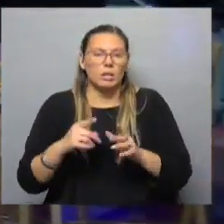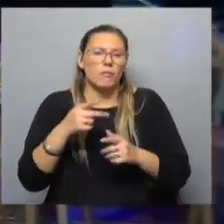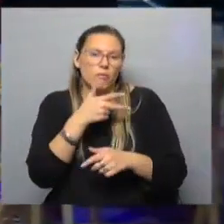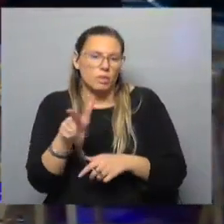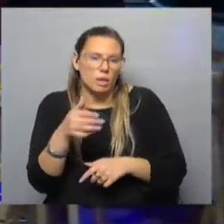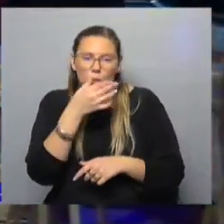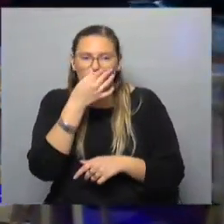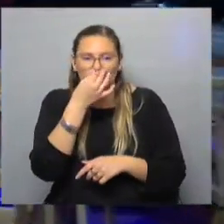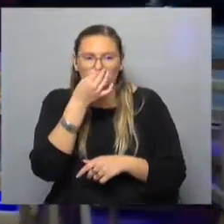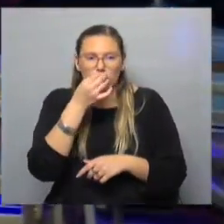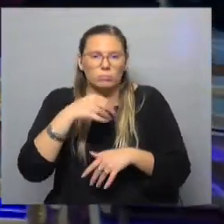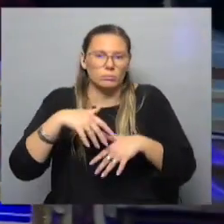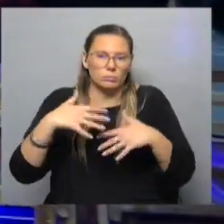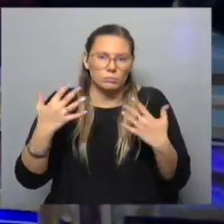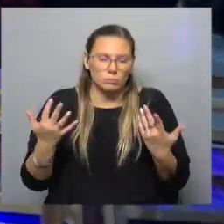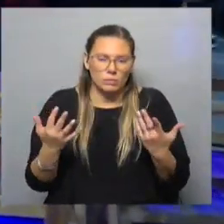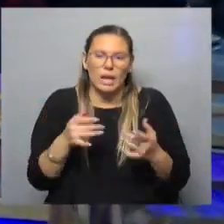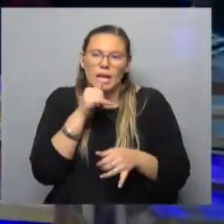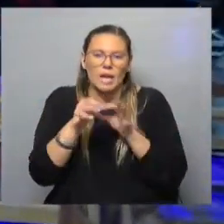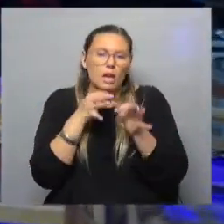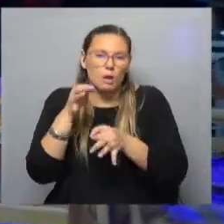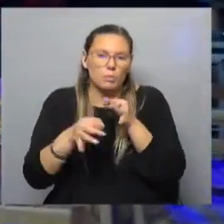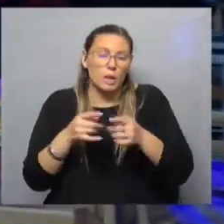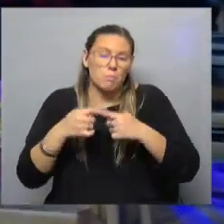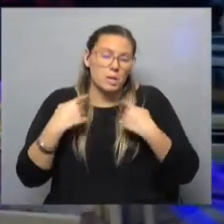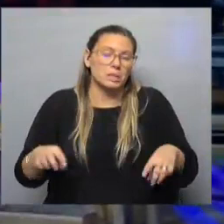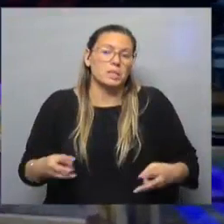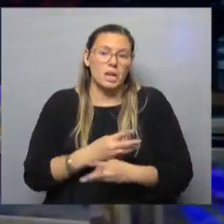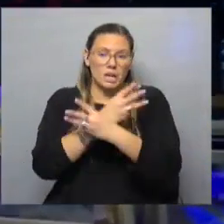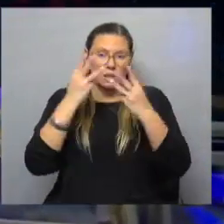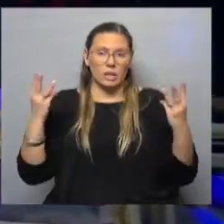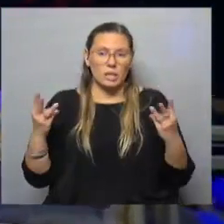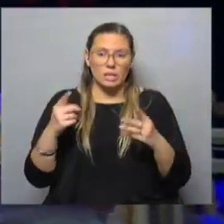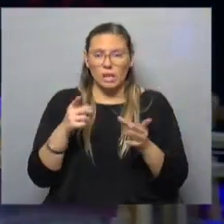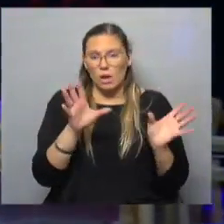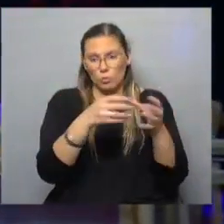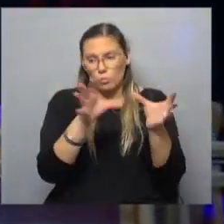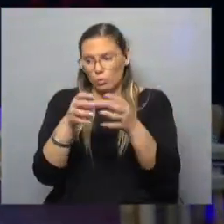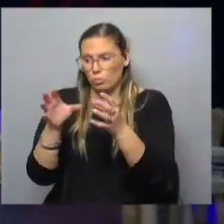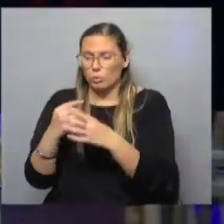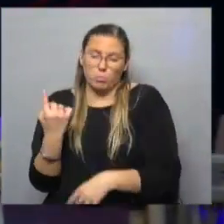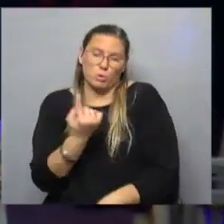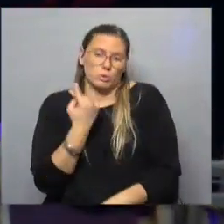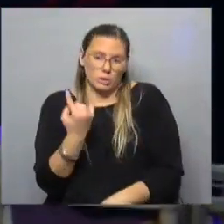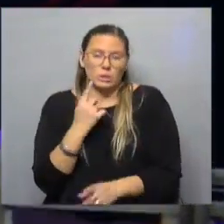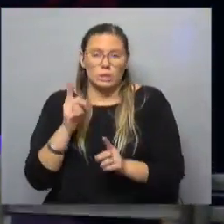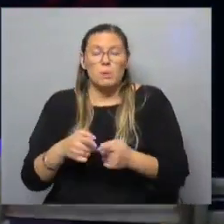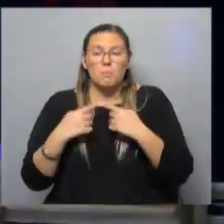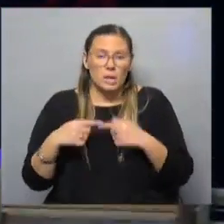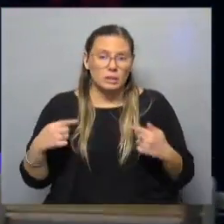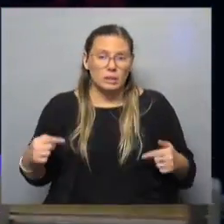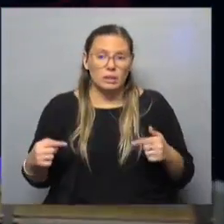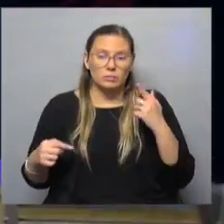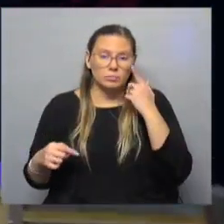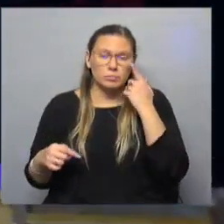videos, bueno, un dossier. Material, digamos, en general, de la trayectoria de cada una de las bandas o solistas. Exacto, material y bueno,